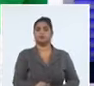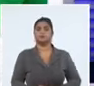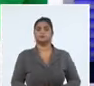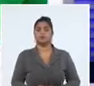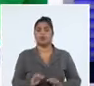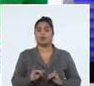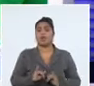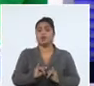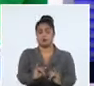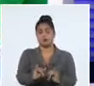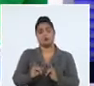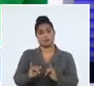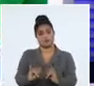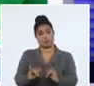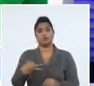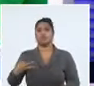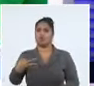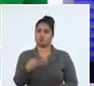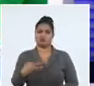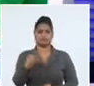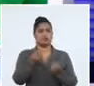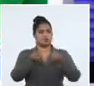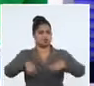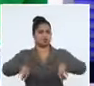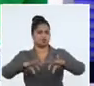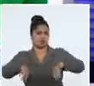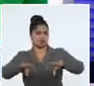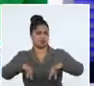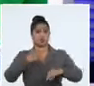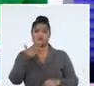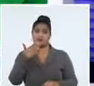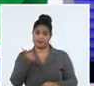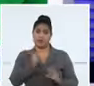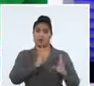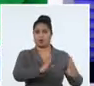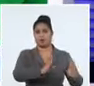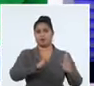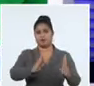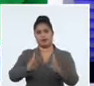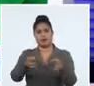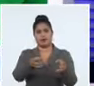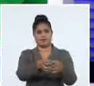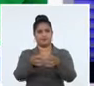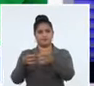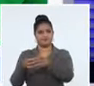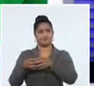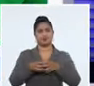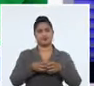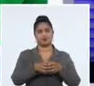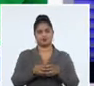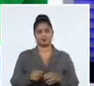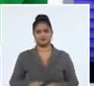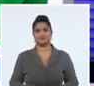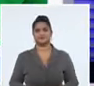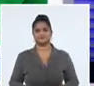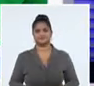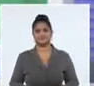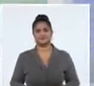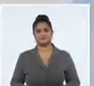positivos que, sin confiarnos mucho, pero que se van evidenciando en nuestro país. De esta forma,